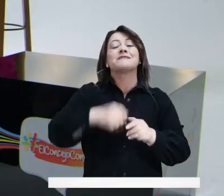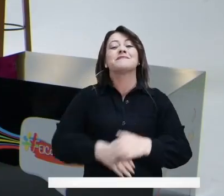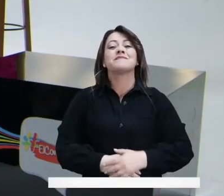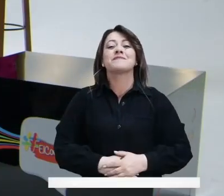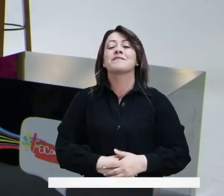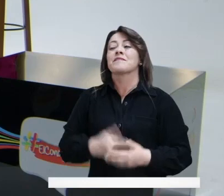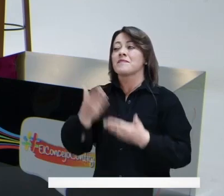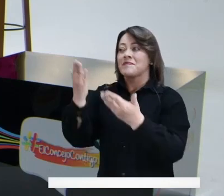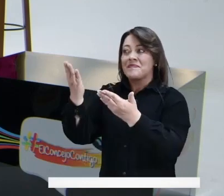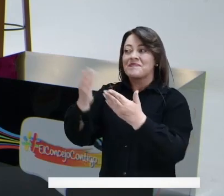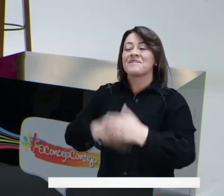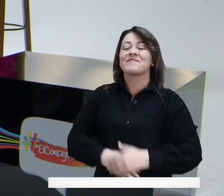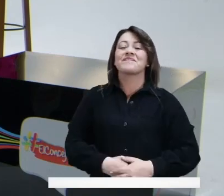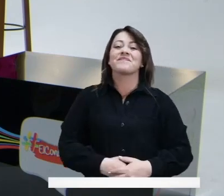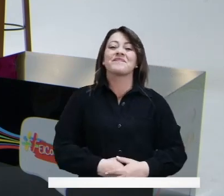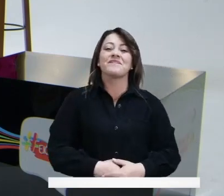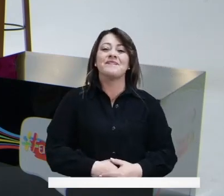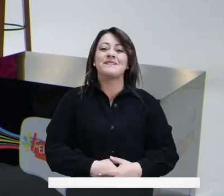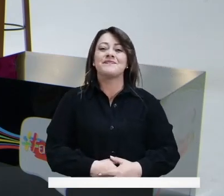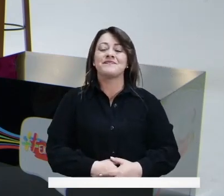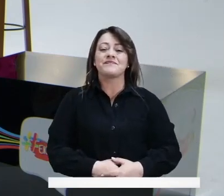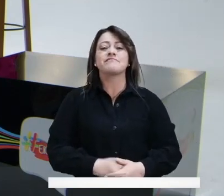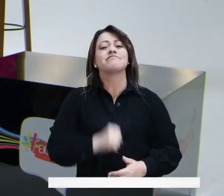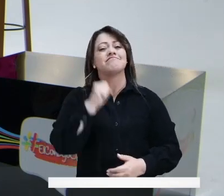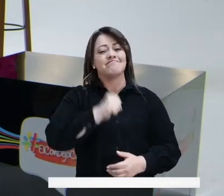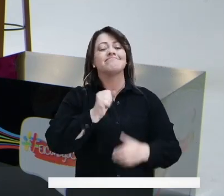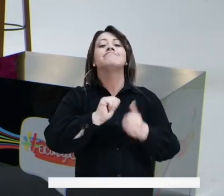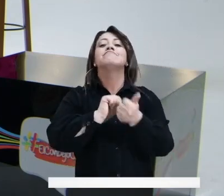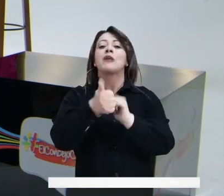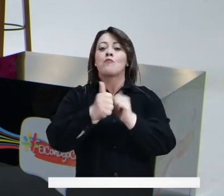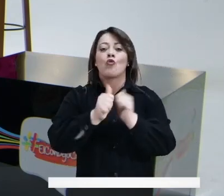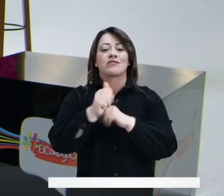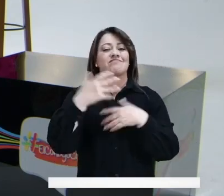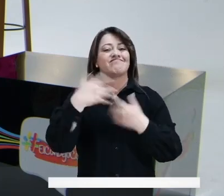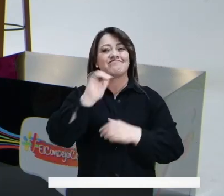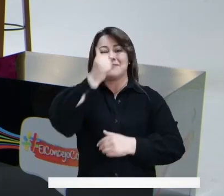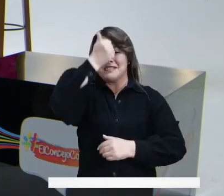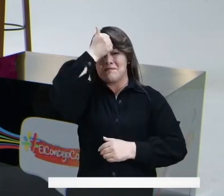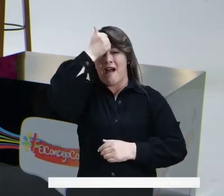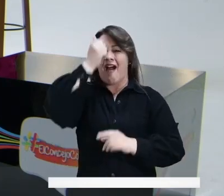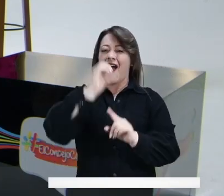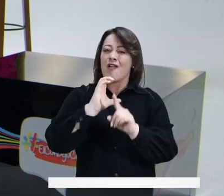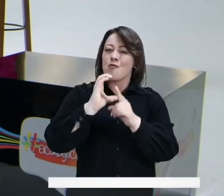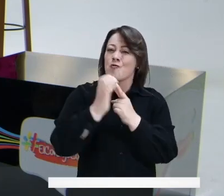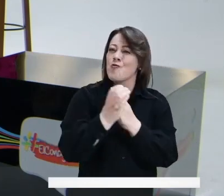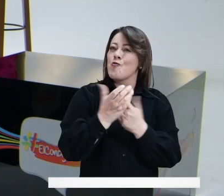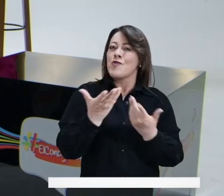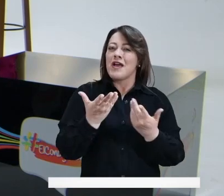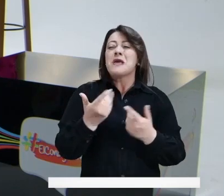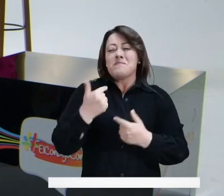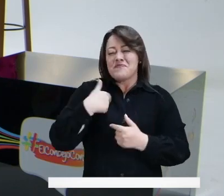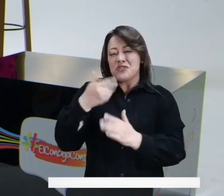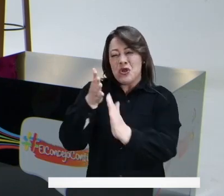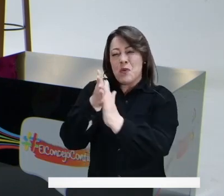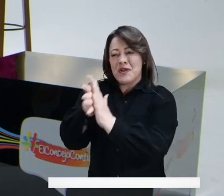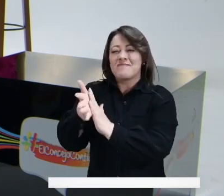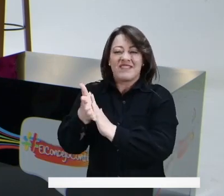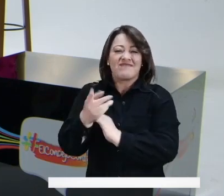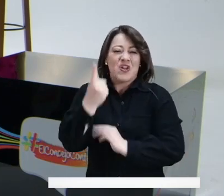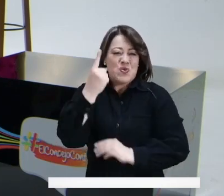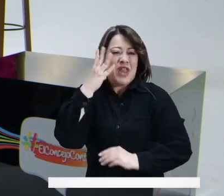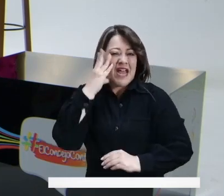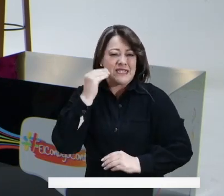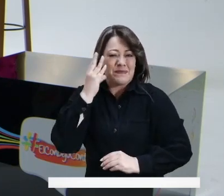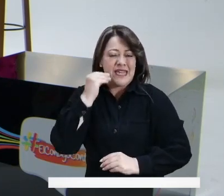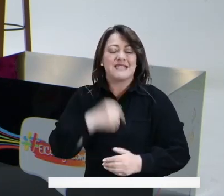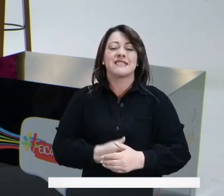población. Concejal Andrés, ¿usted qué considera? Así es, el deporte es fundamental, la cultura. Te cuento una anécdota.